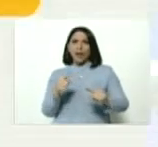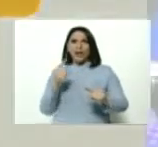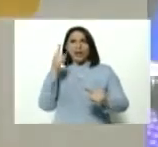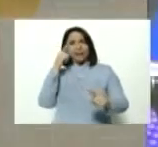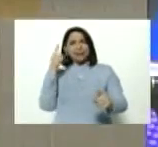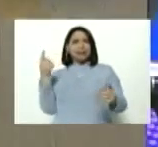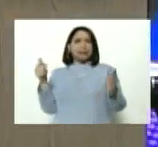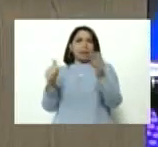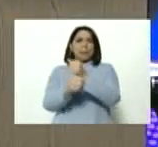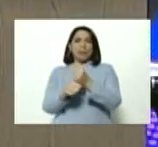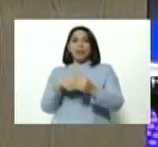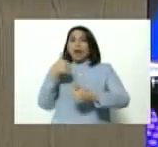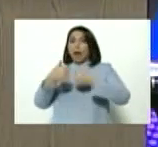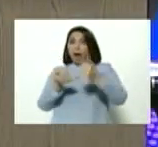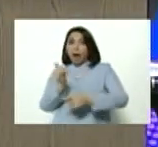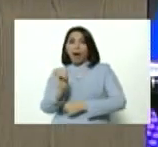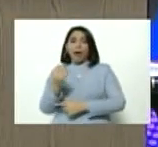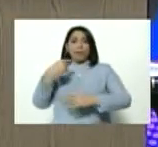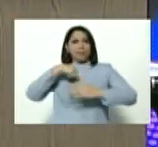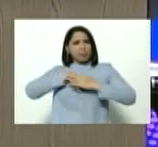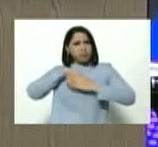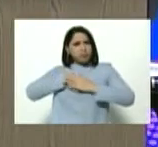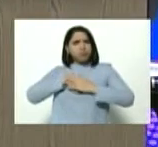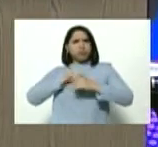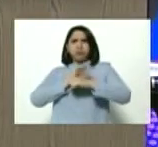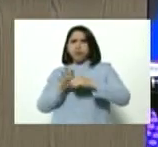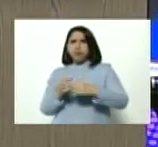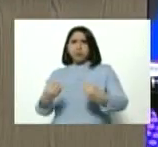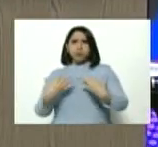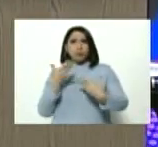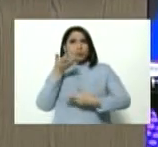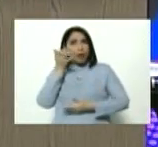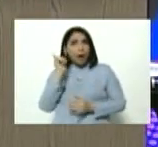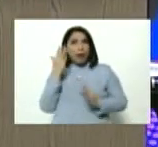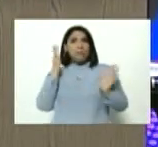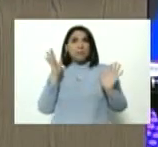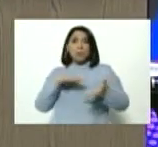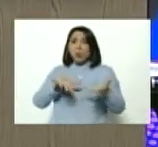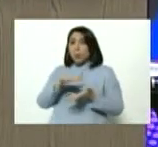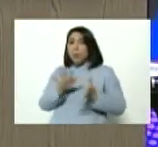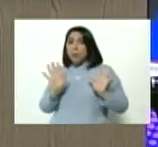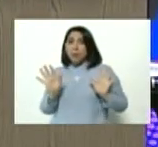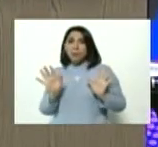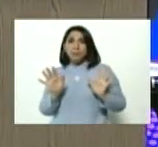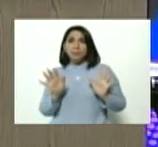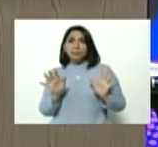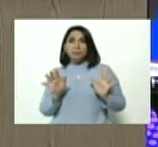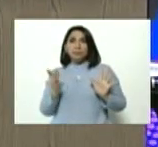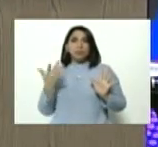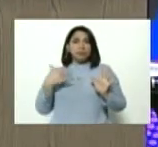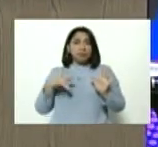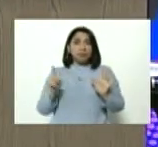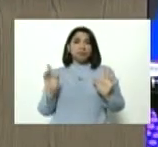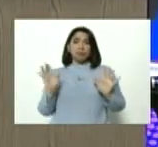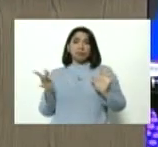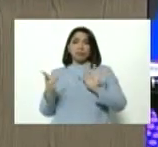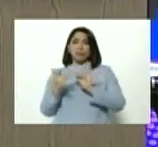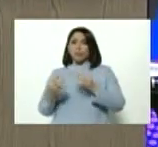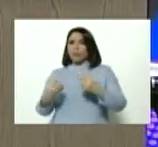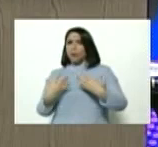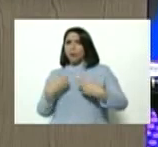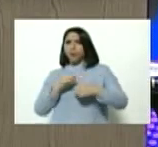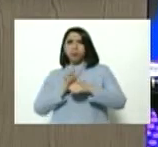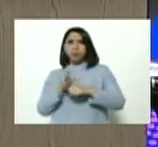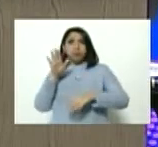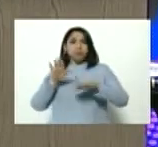aguda, inmunoglobulina G para el caso de que haya una infección crónica o que haya tenido infección por COVID-19 y